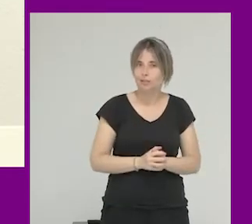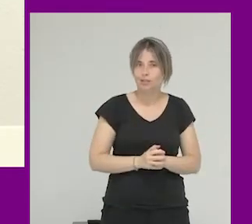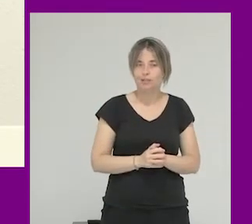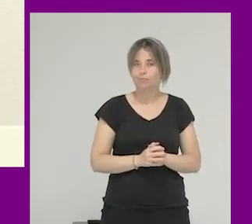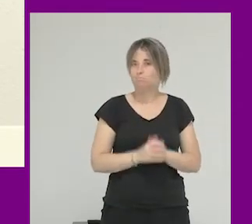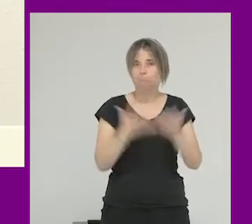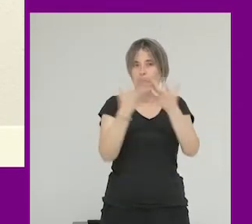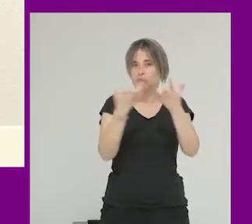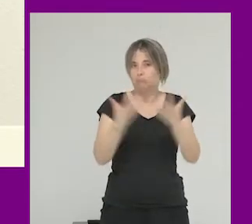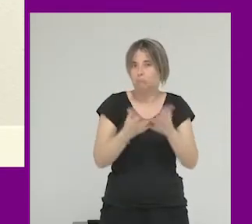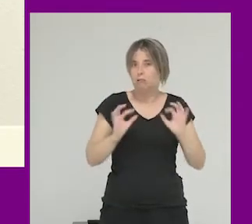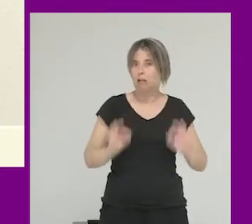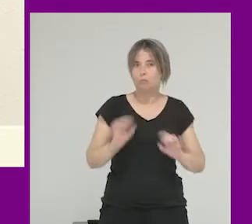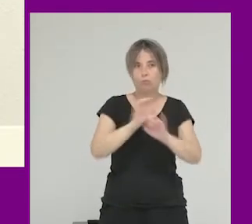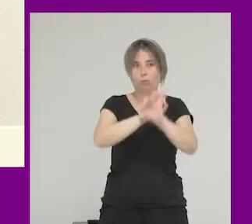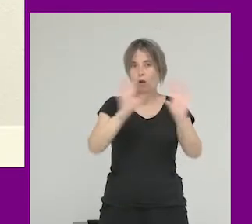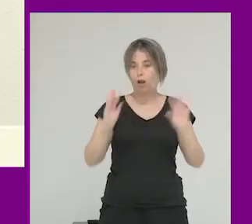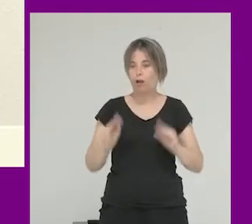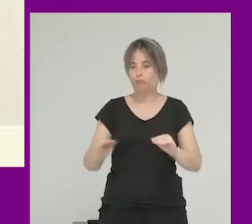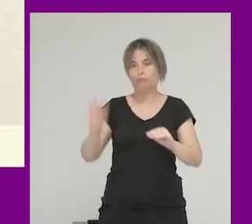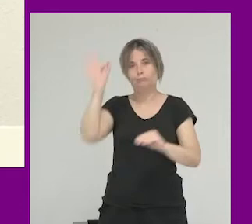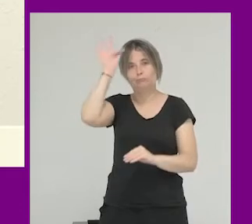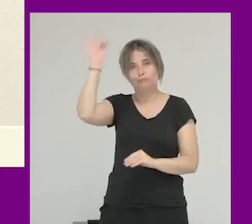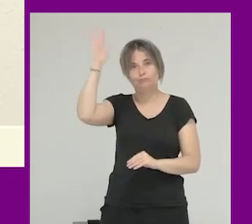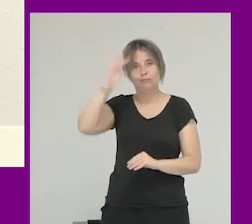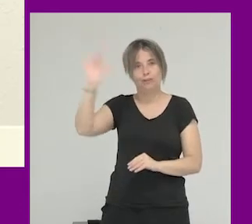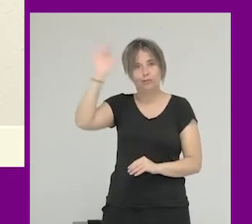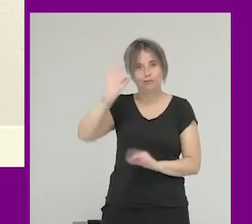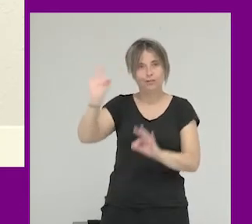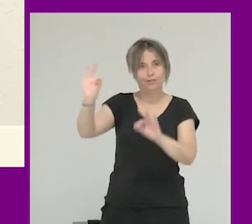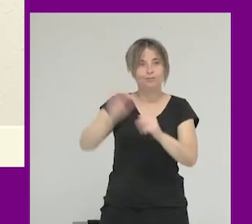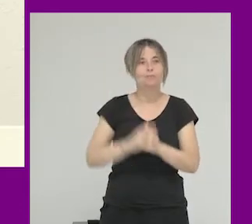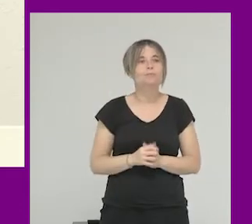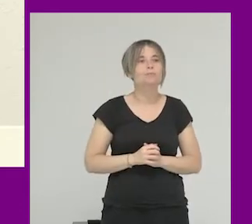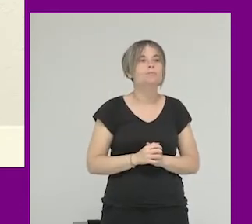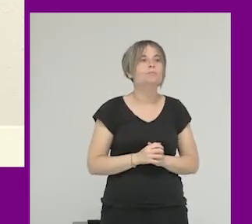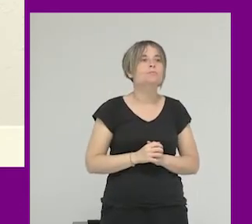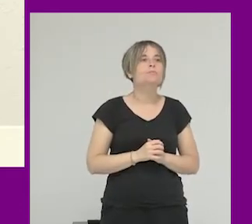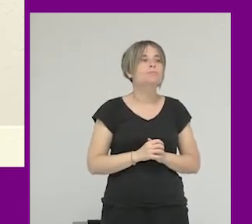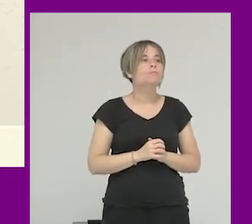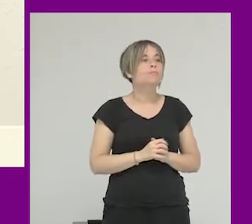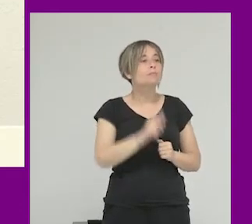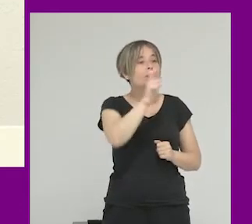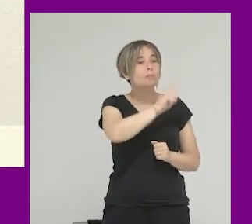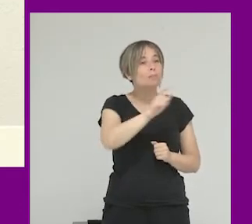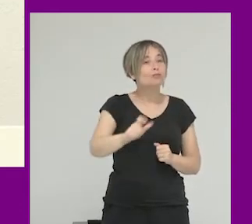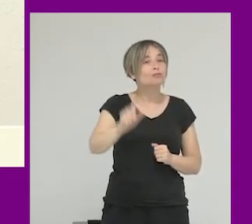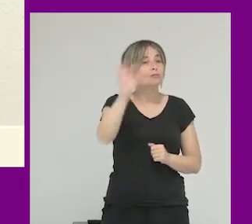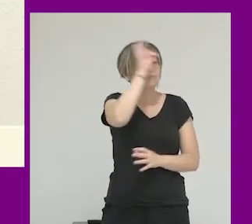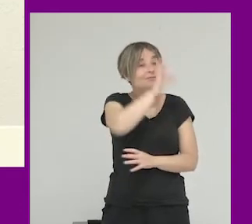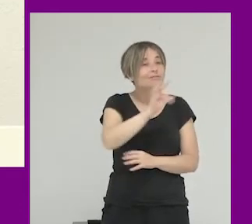ningún tipo de problema. Pues bueno, las teóricas en un primer momento intentaron